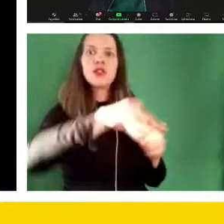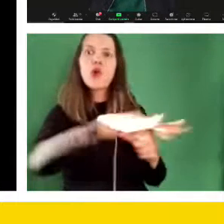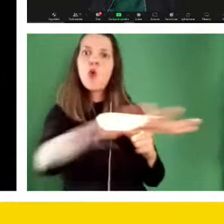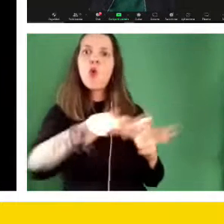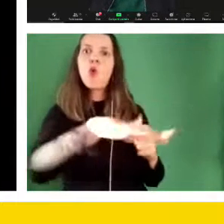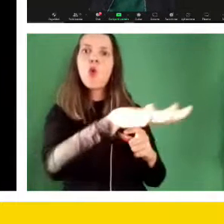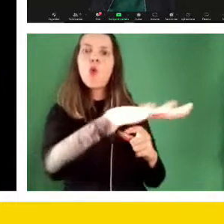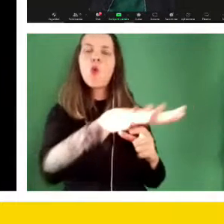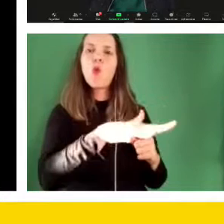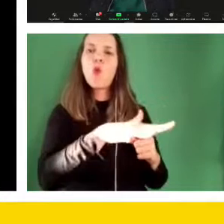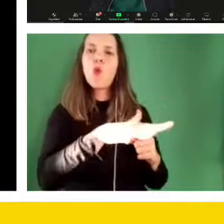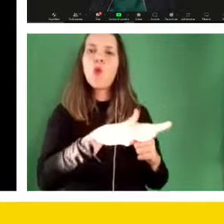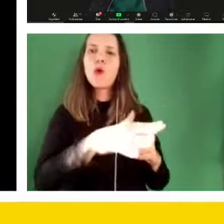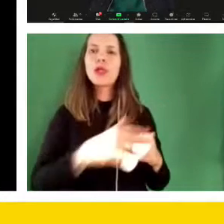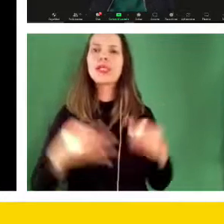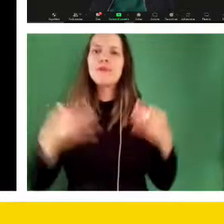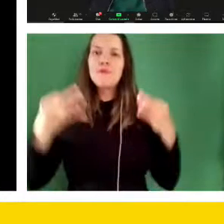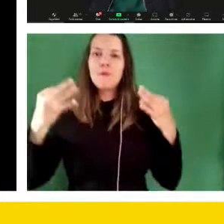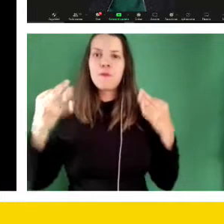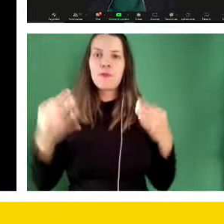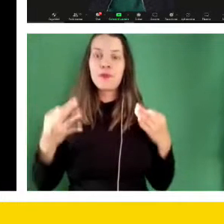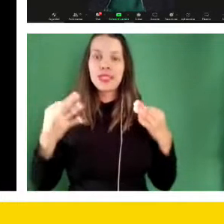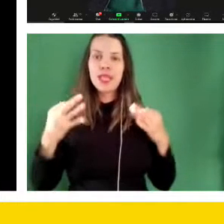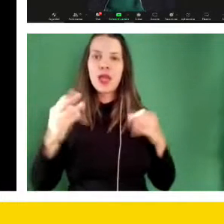cambio que se hizo entre el año